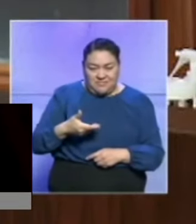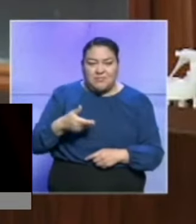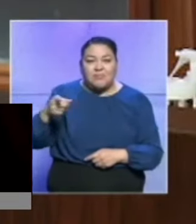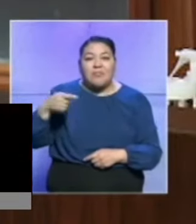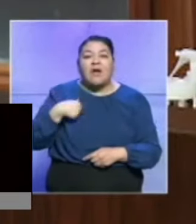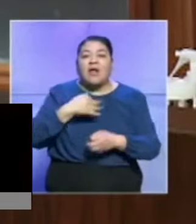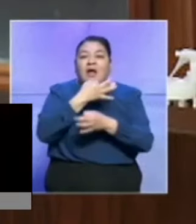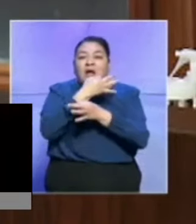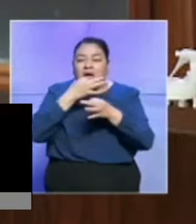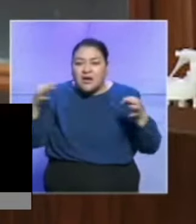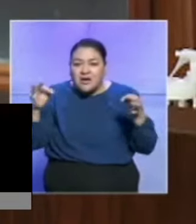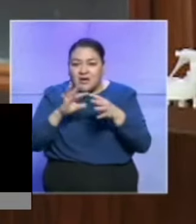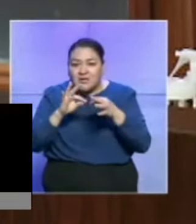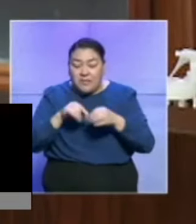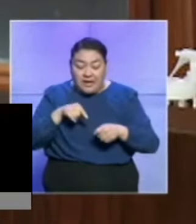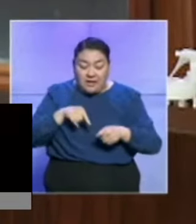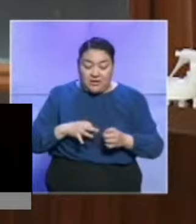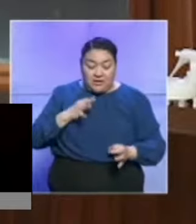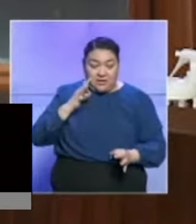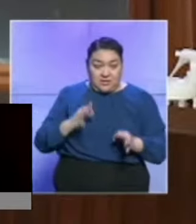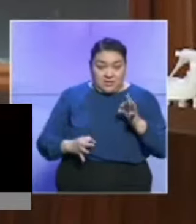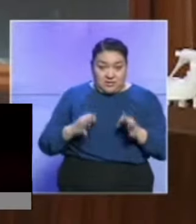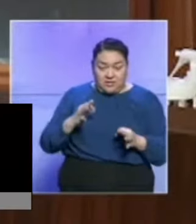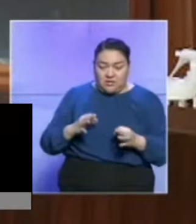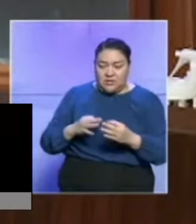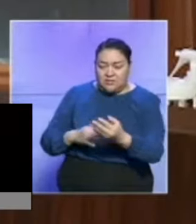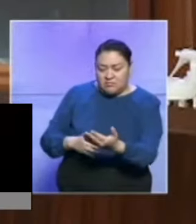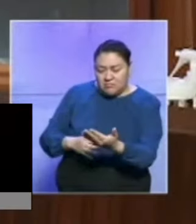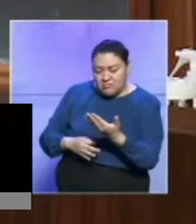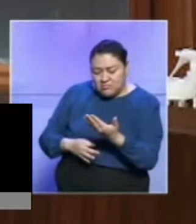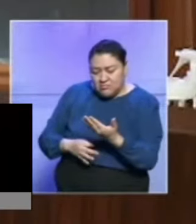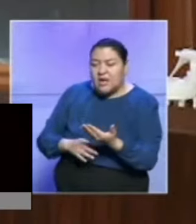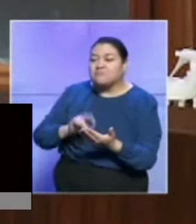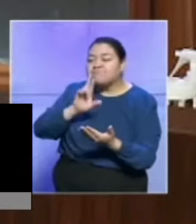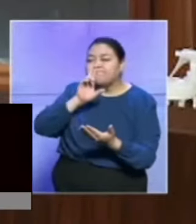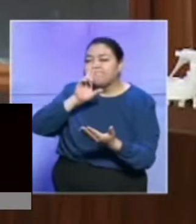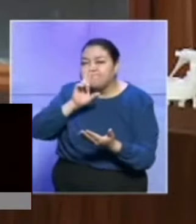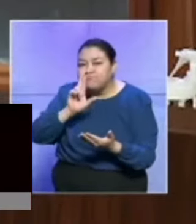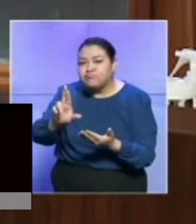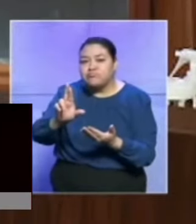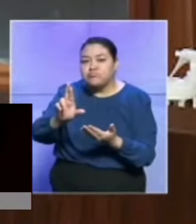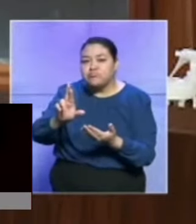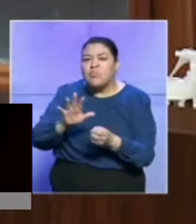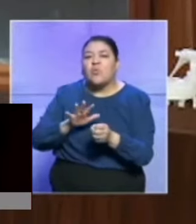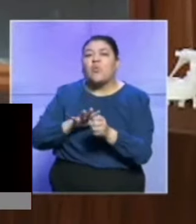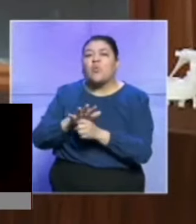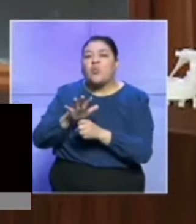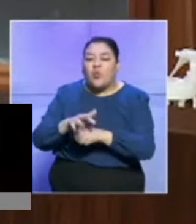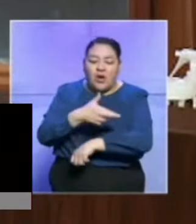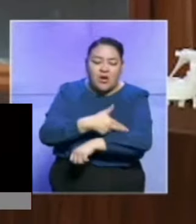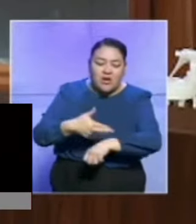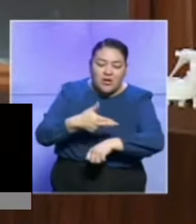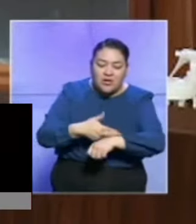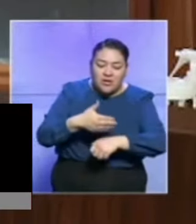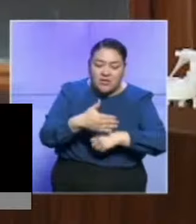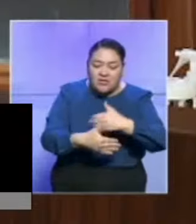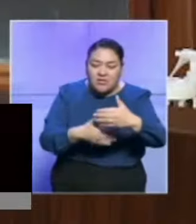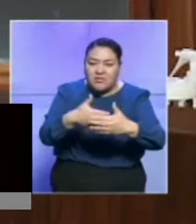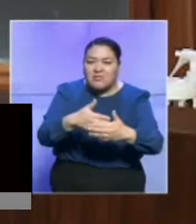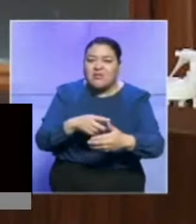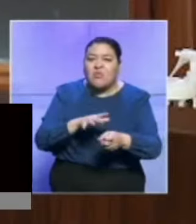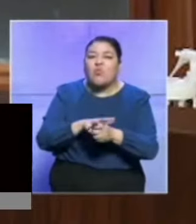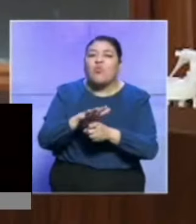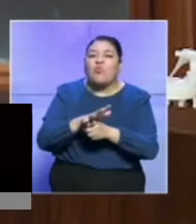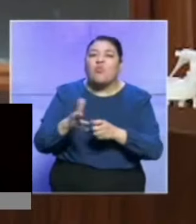sobre la eficacia o la legalidad de las resoluciones o las actuaciones de suspensión que han